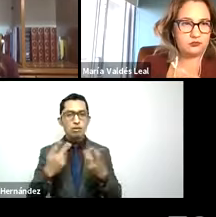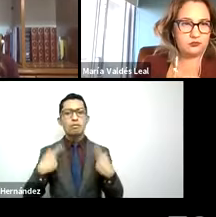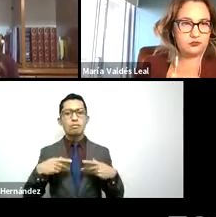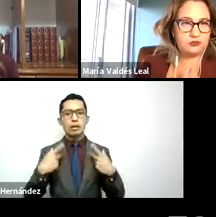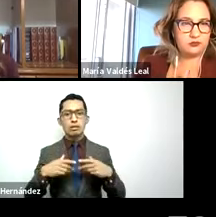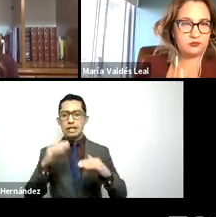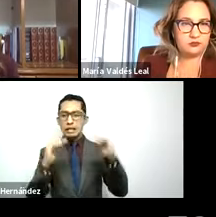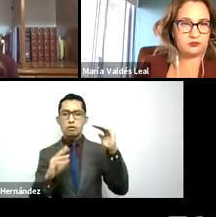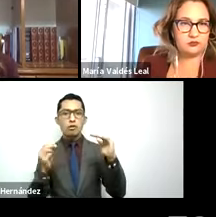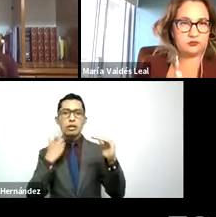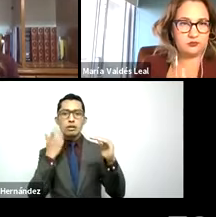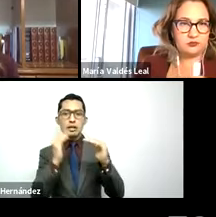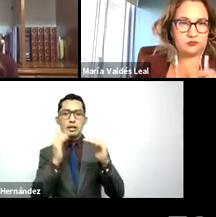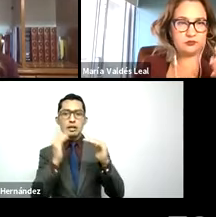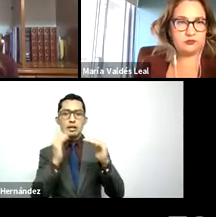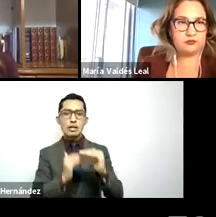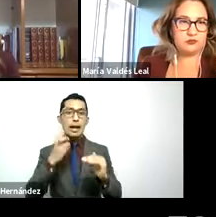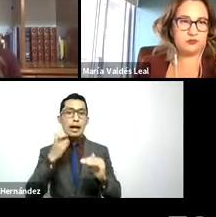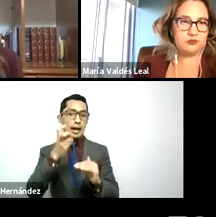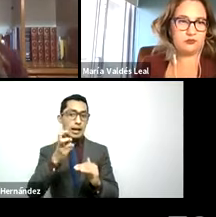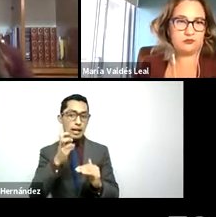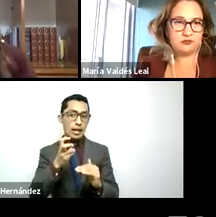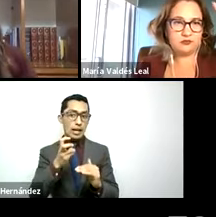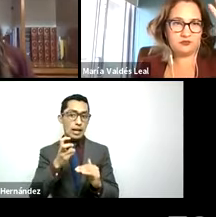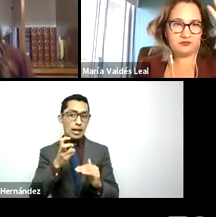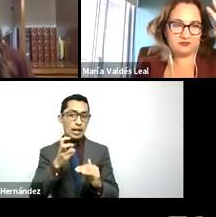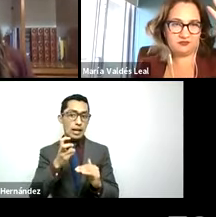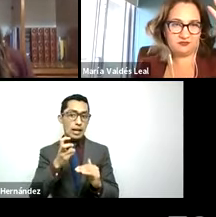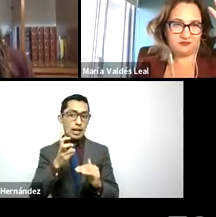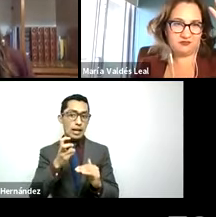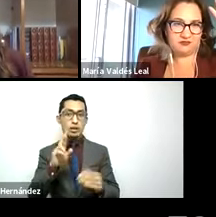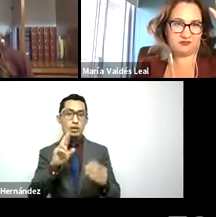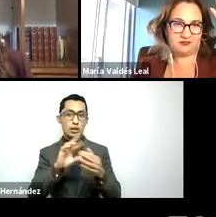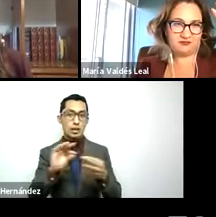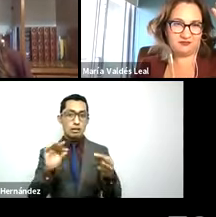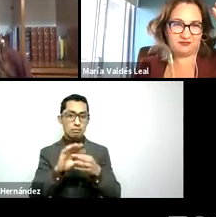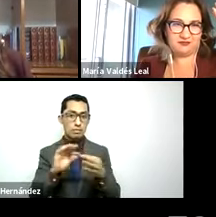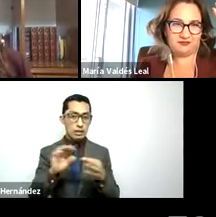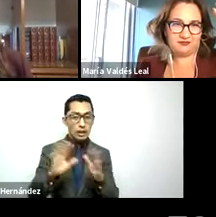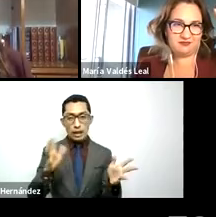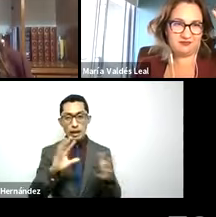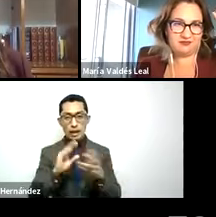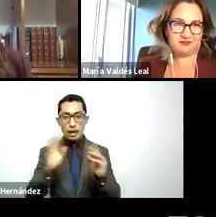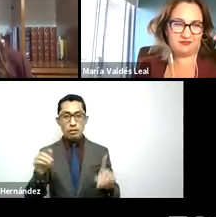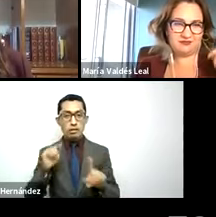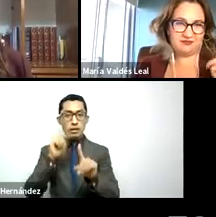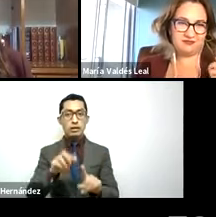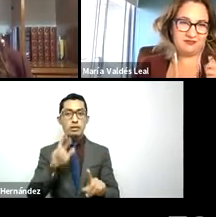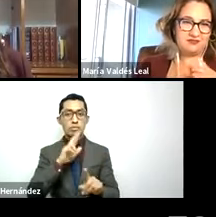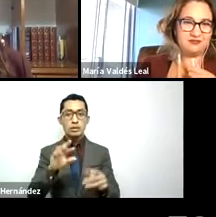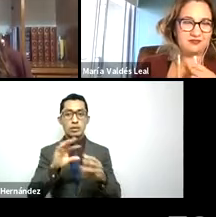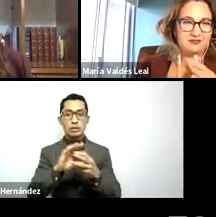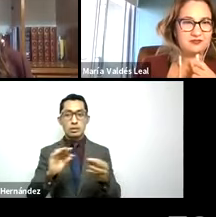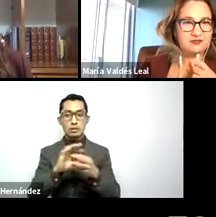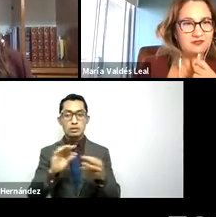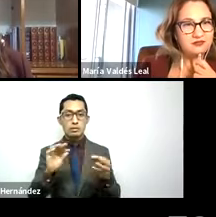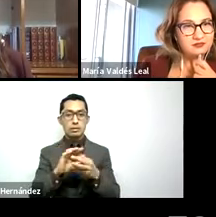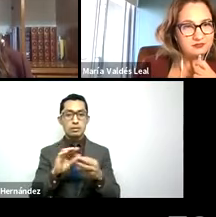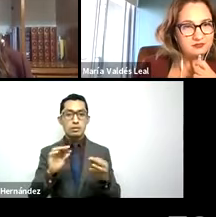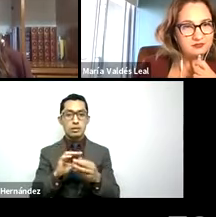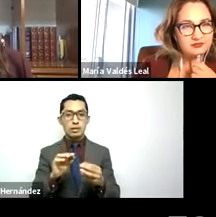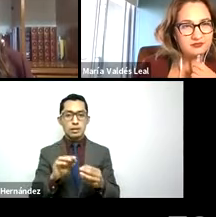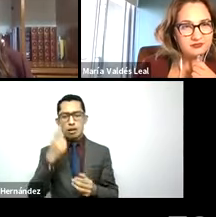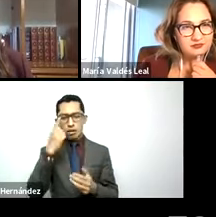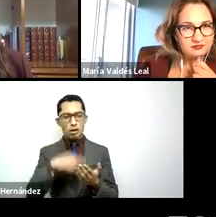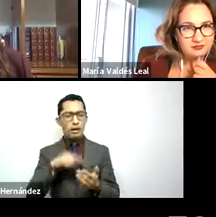entre ellas. No sé si con esto sea más o menos claro la respuesta que creo que